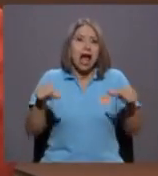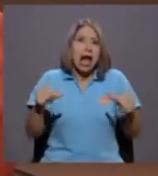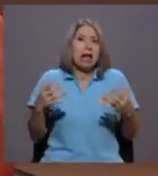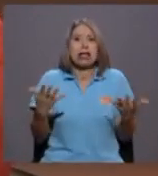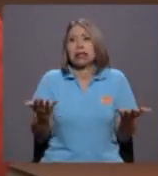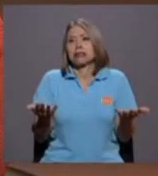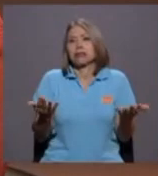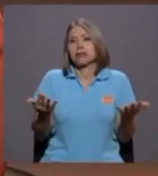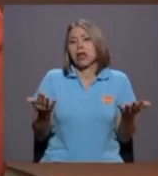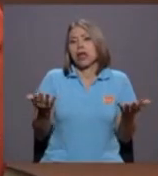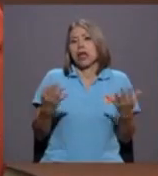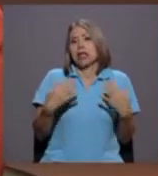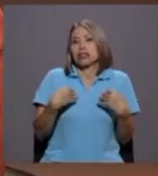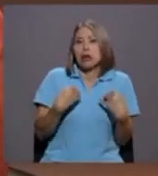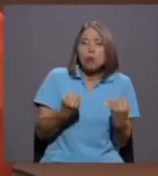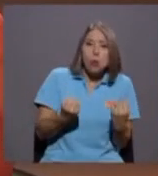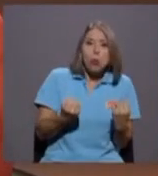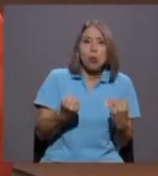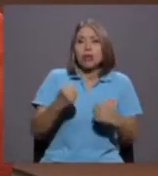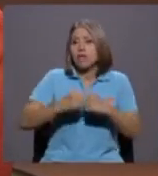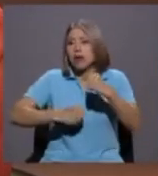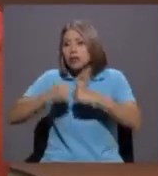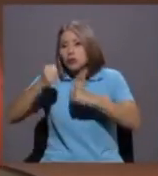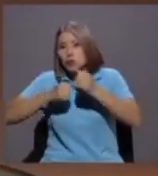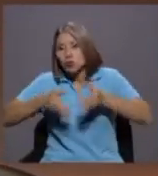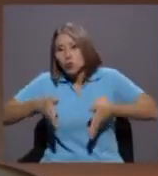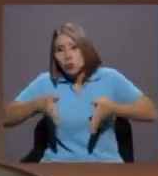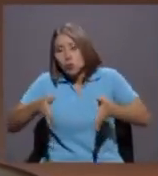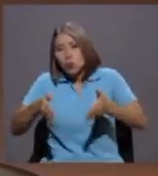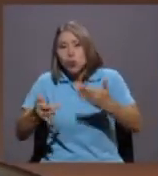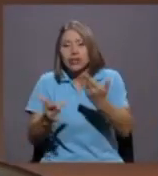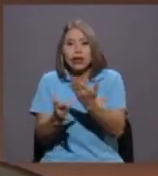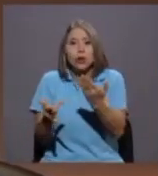infraestructura, tecnología, calidad de los programas, etcétera,